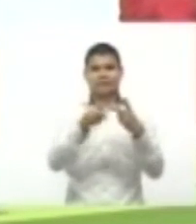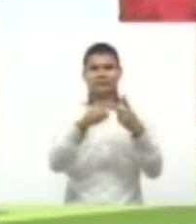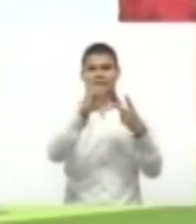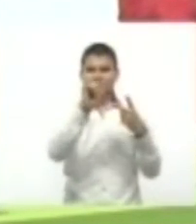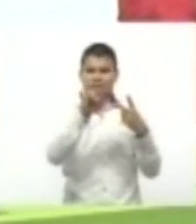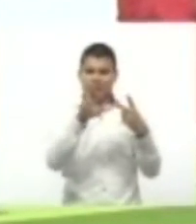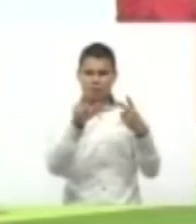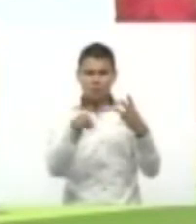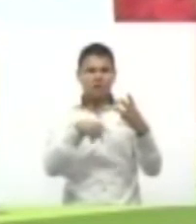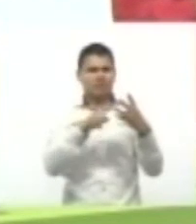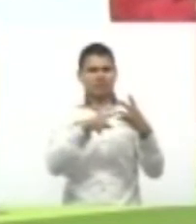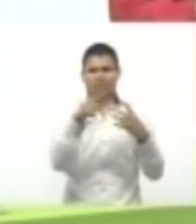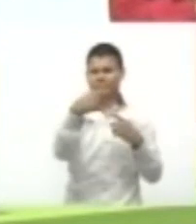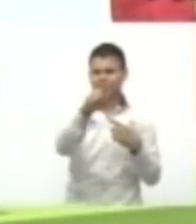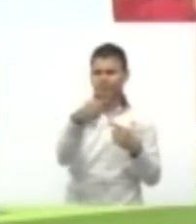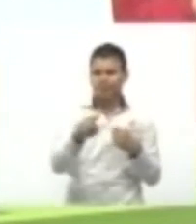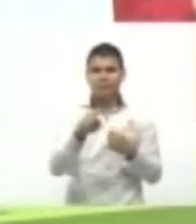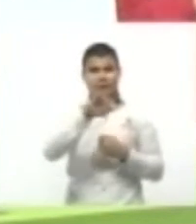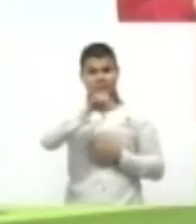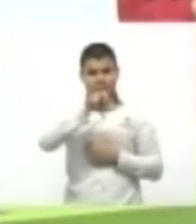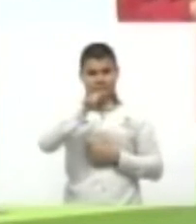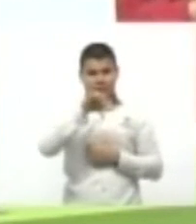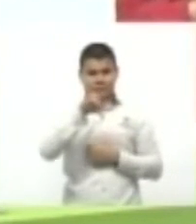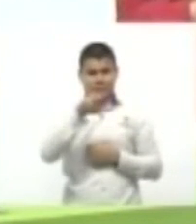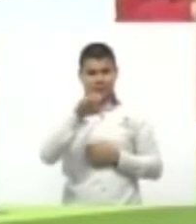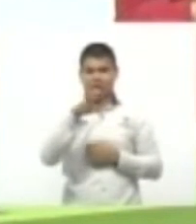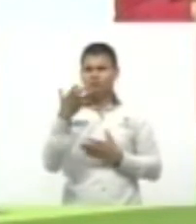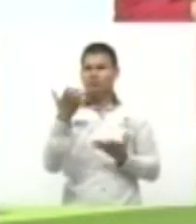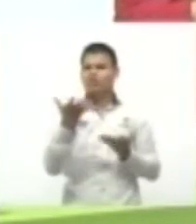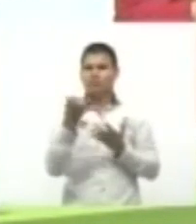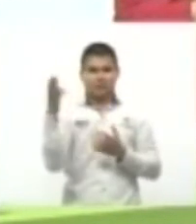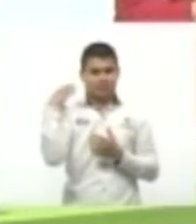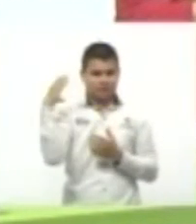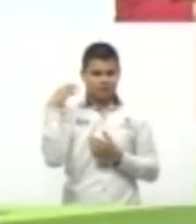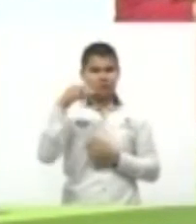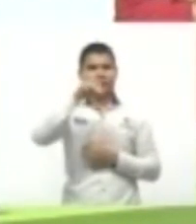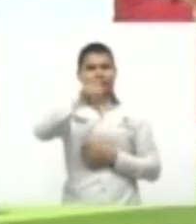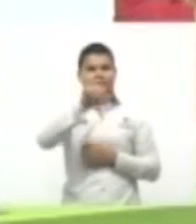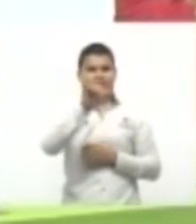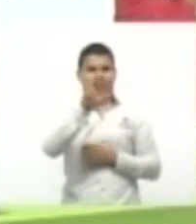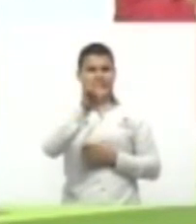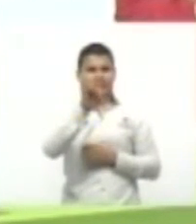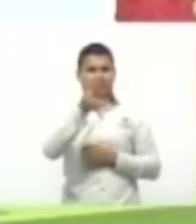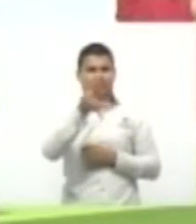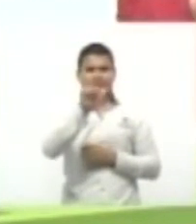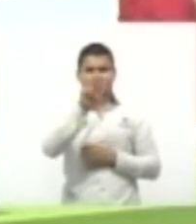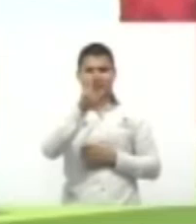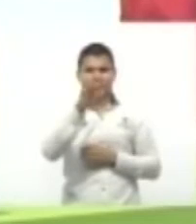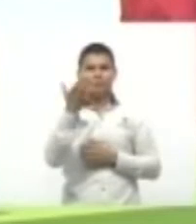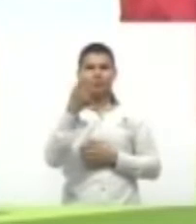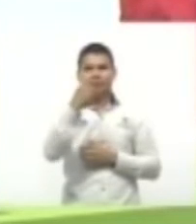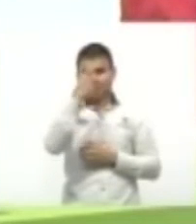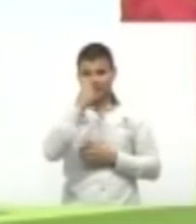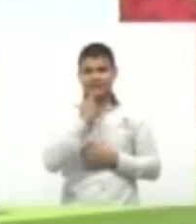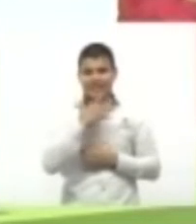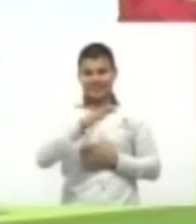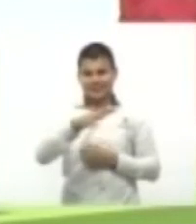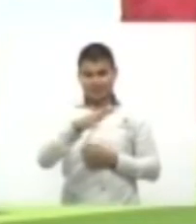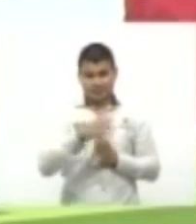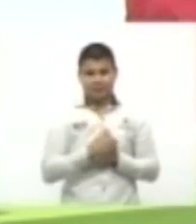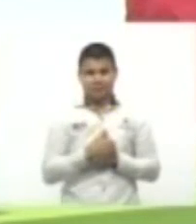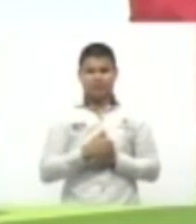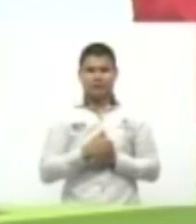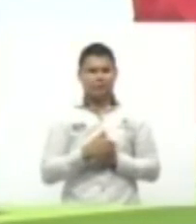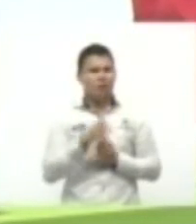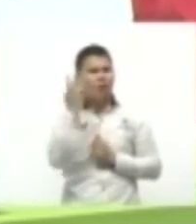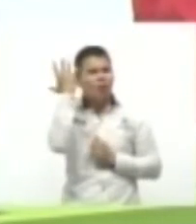está conectadísimo. Misael Chica en Cerete, Córdoba. Y Mayito Galván y Álvaro en Cincelejo. Están todos los días pendientes